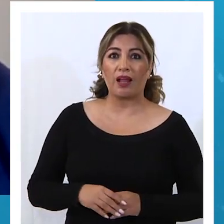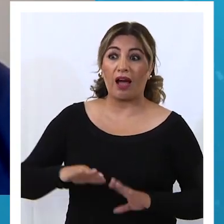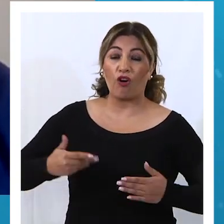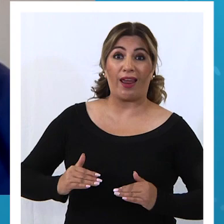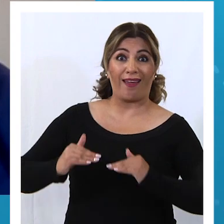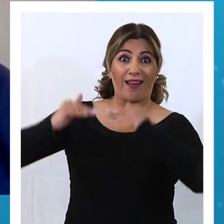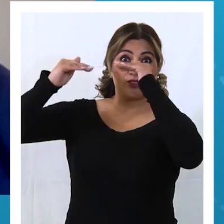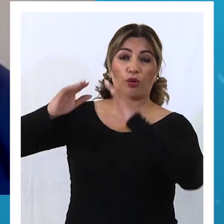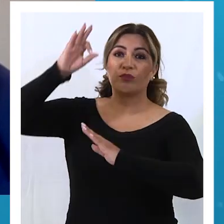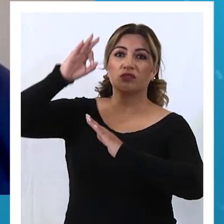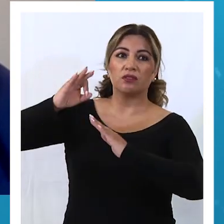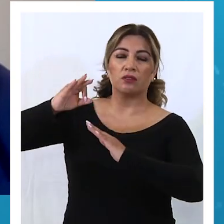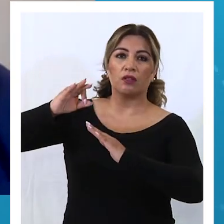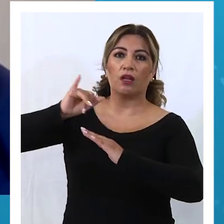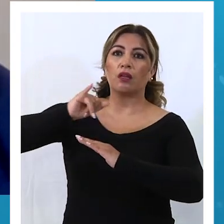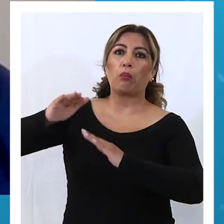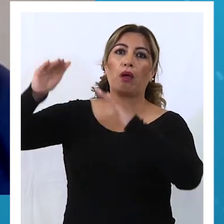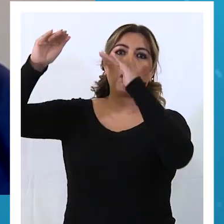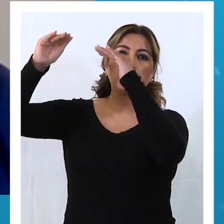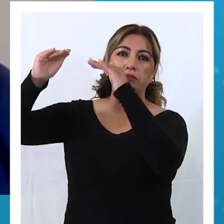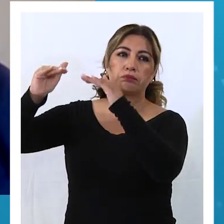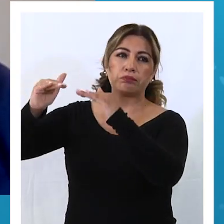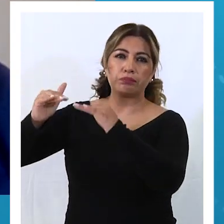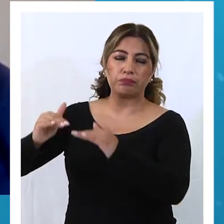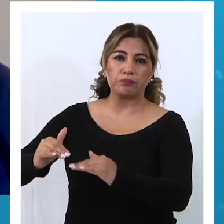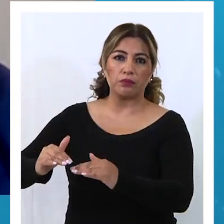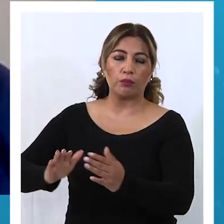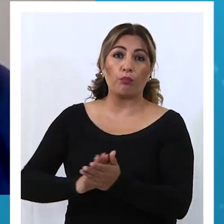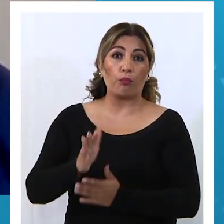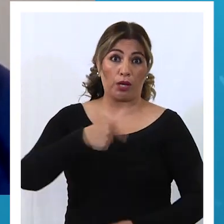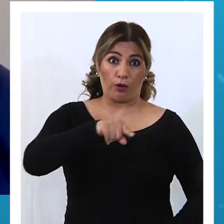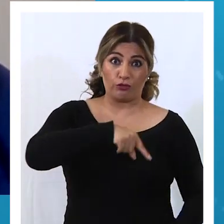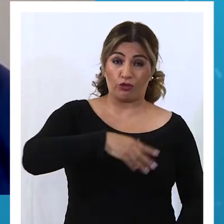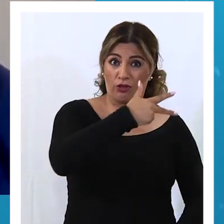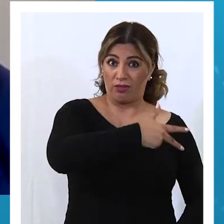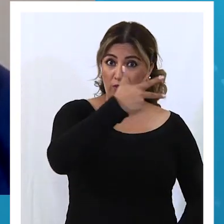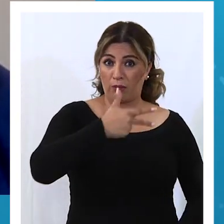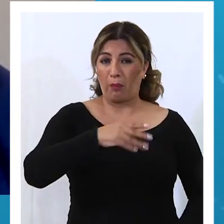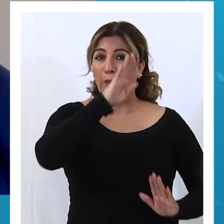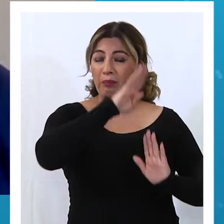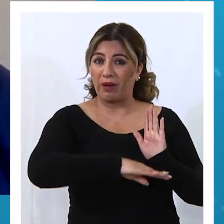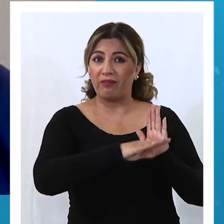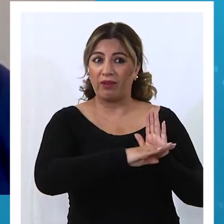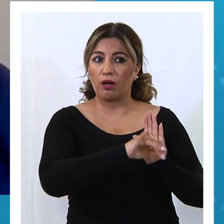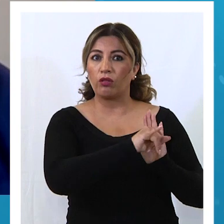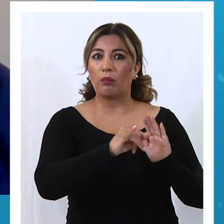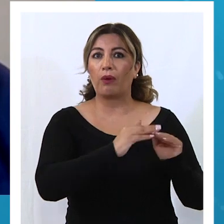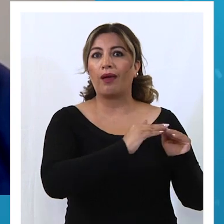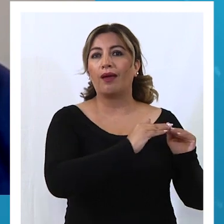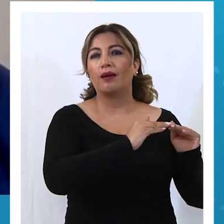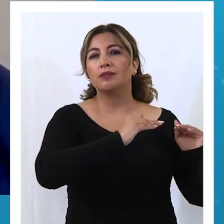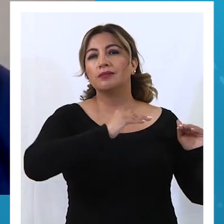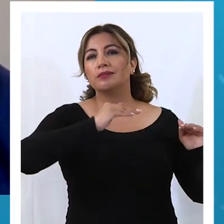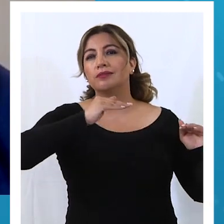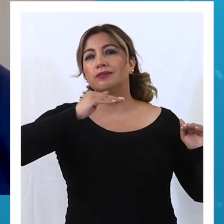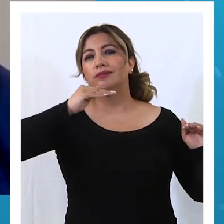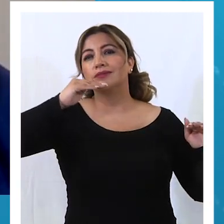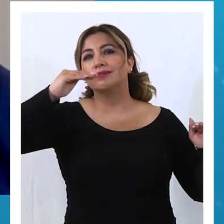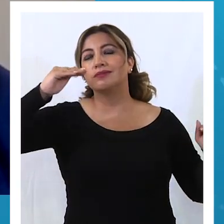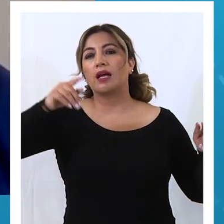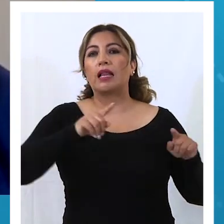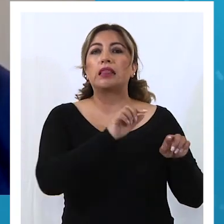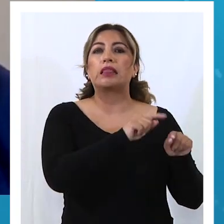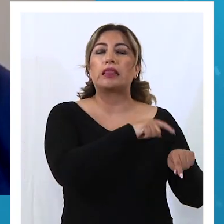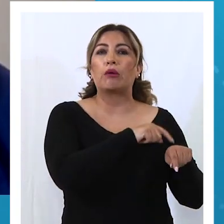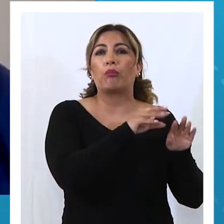alto ahora, pero con el tiempo eso va a decaer. En el caso de Dinamarca es menos, pero va a ser más largo con el tiempo.